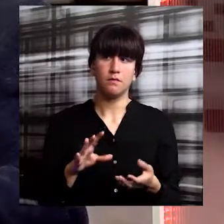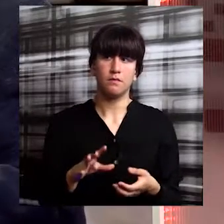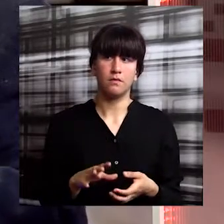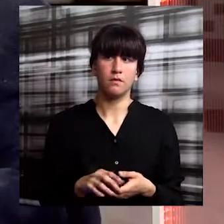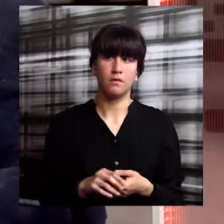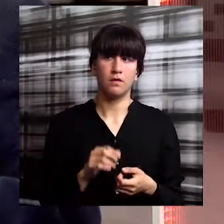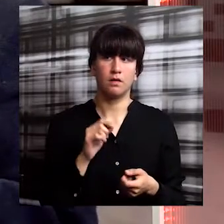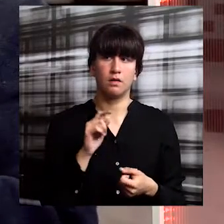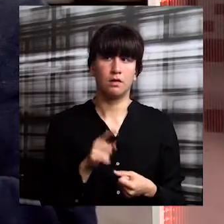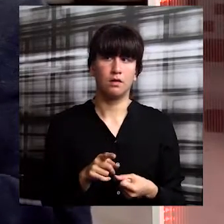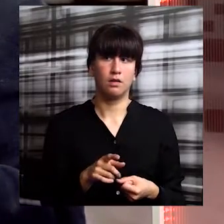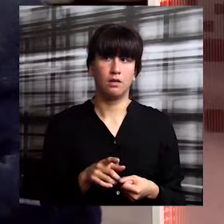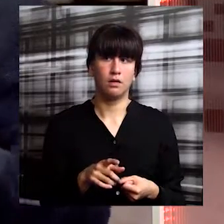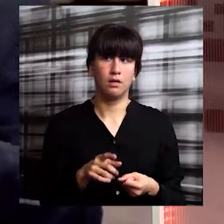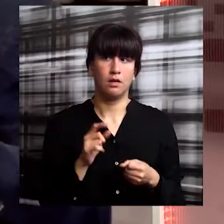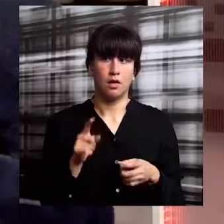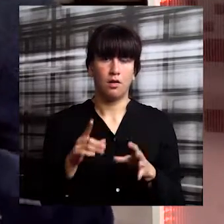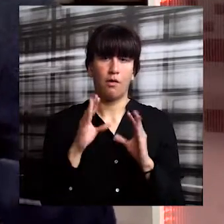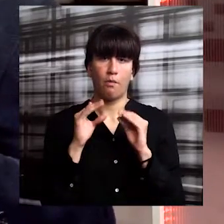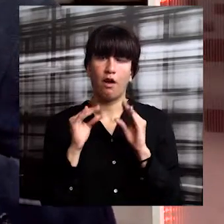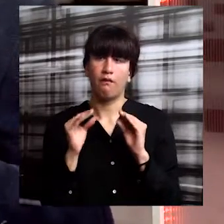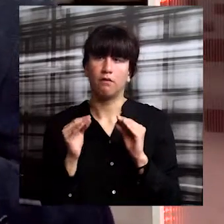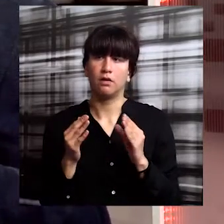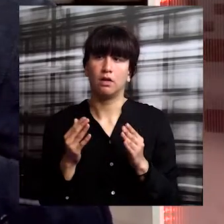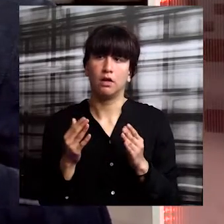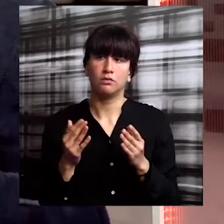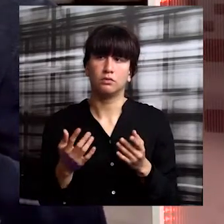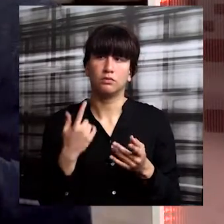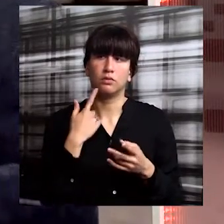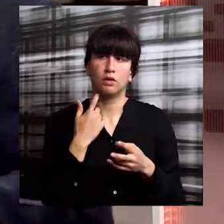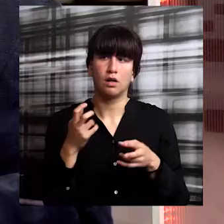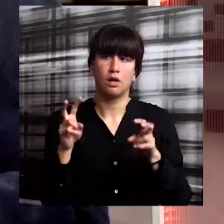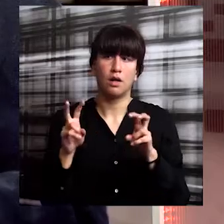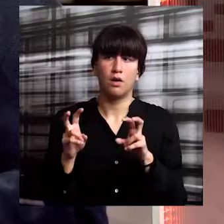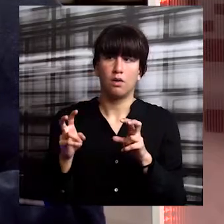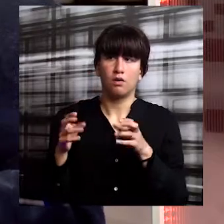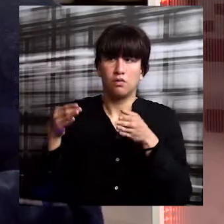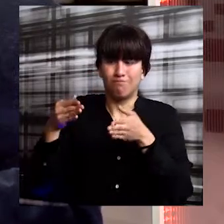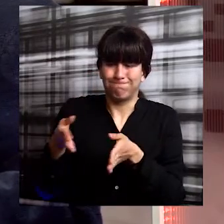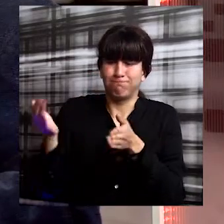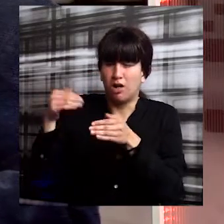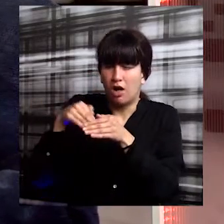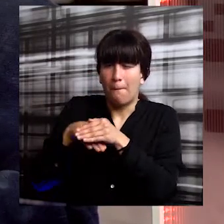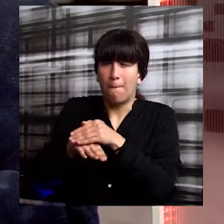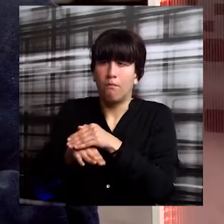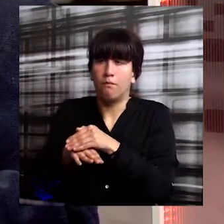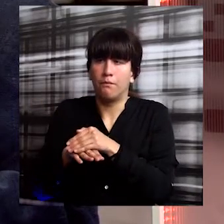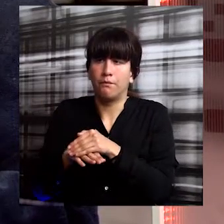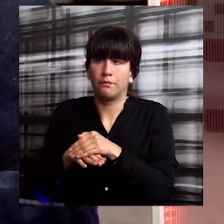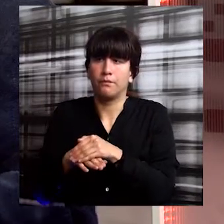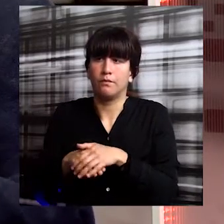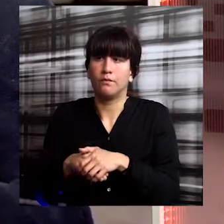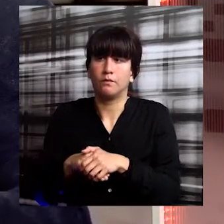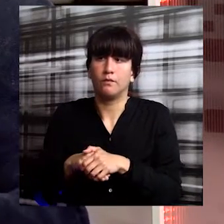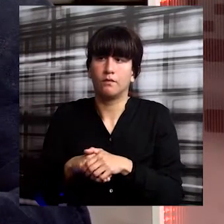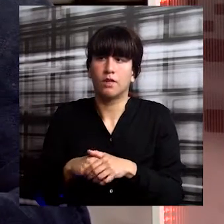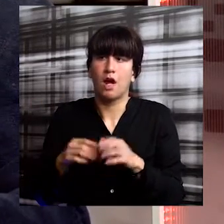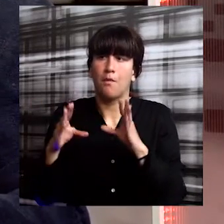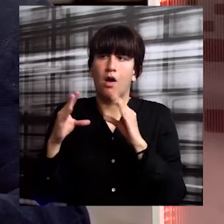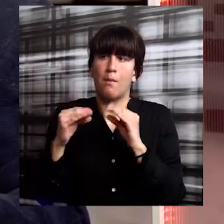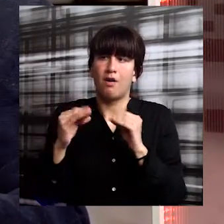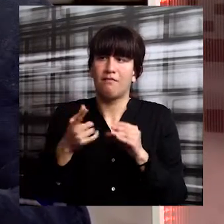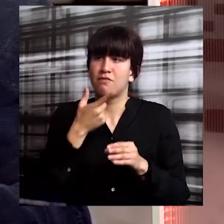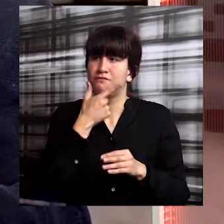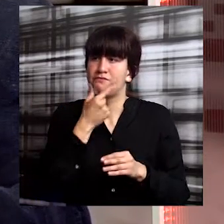Pero no, si yo estoy hablando solamente quiero sumar ese proceso burocrático a este proyecto, a este tema. Estamos hablando fácilmente de 3 a